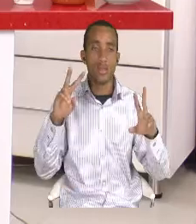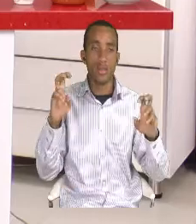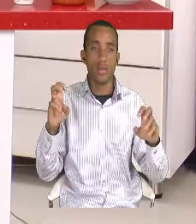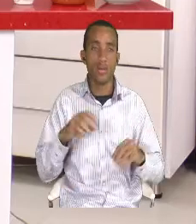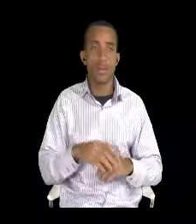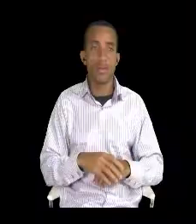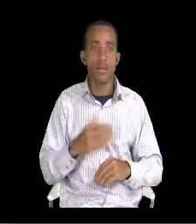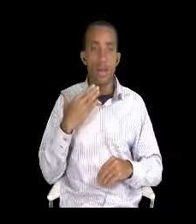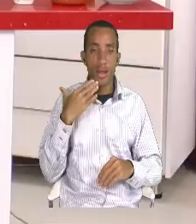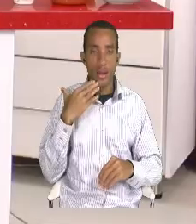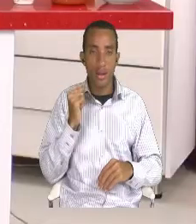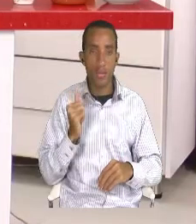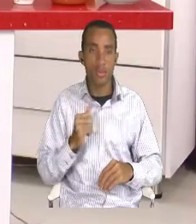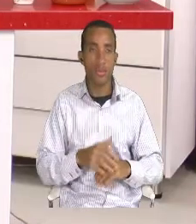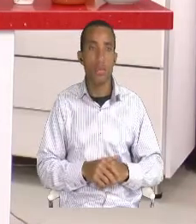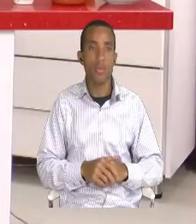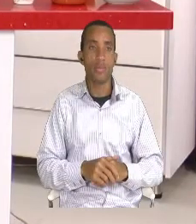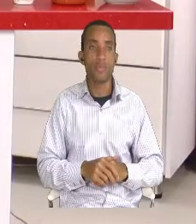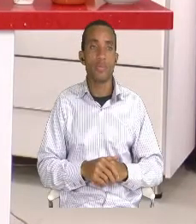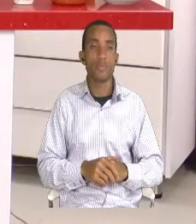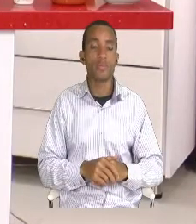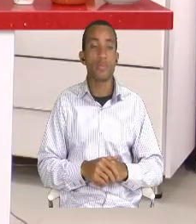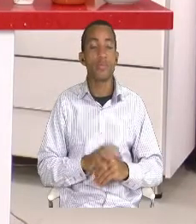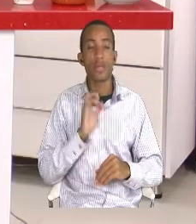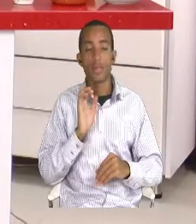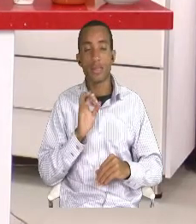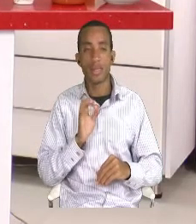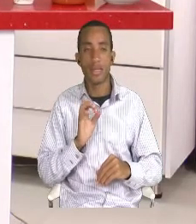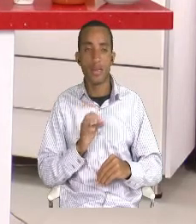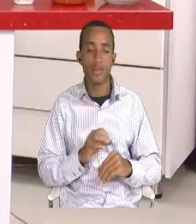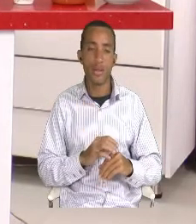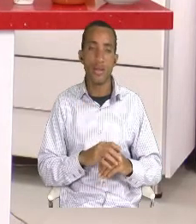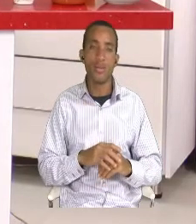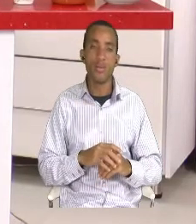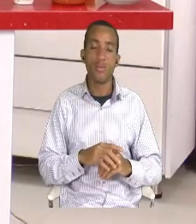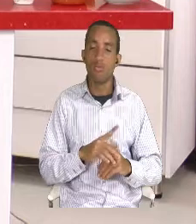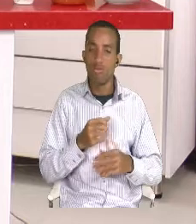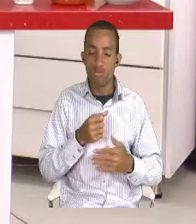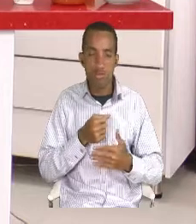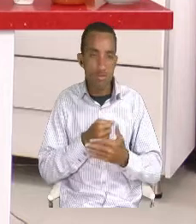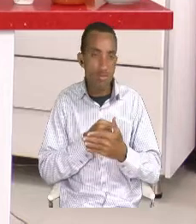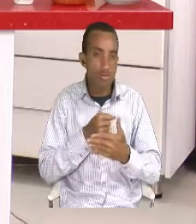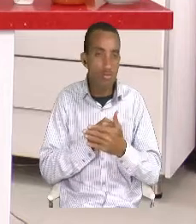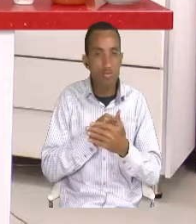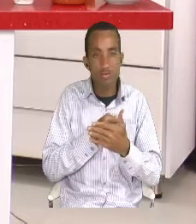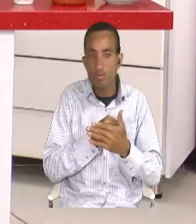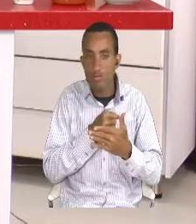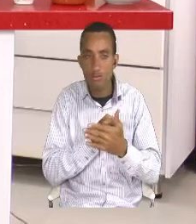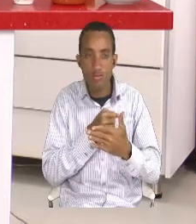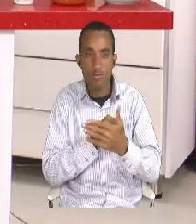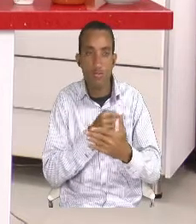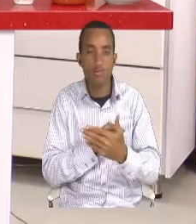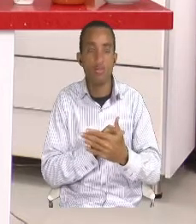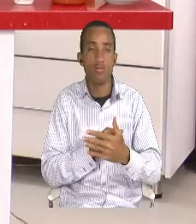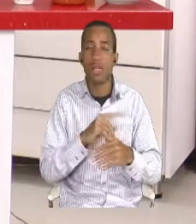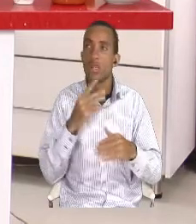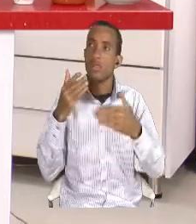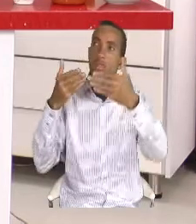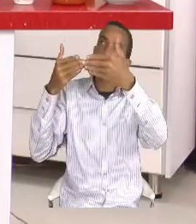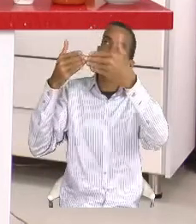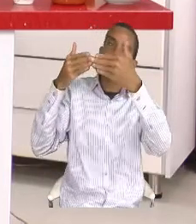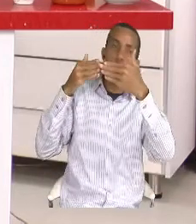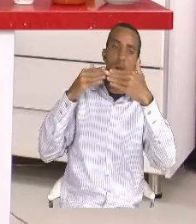una mujer... Mujeres que siempre están ahí dándole duro a la batalla, así la parece venga así encima, pero siempre